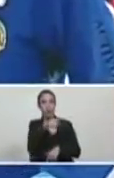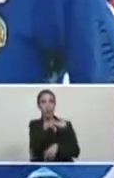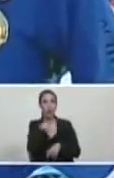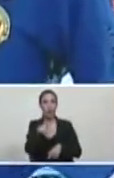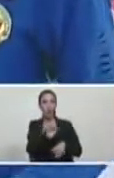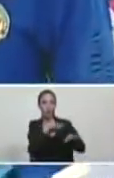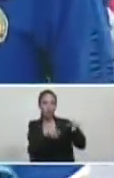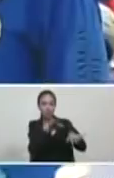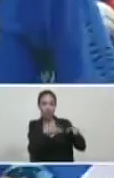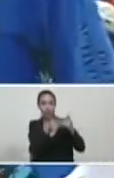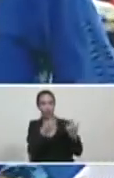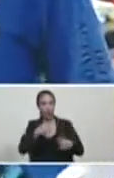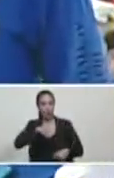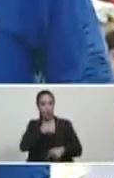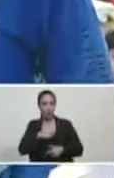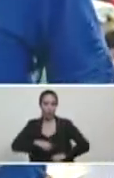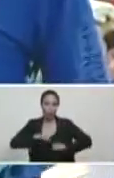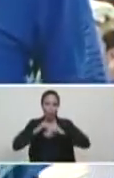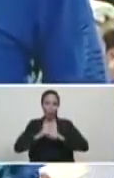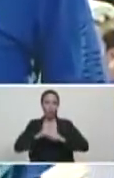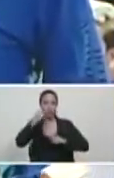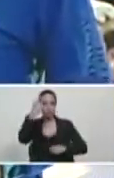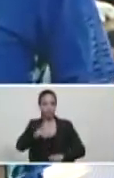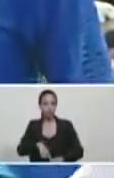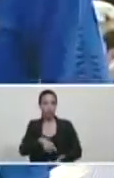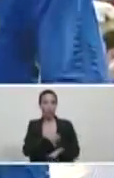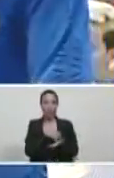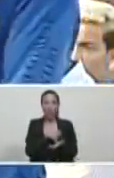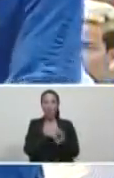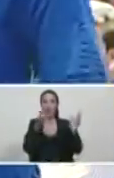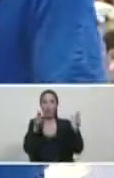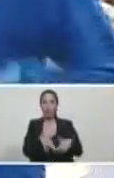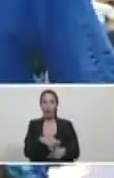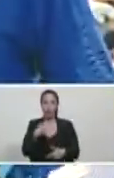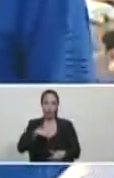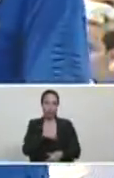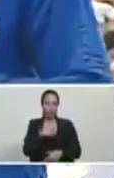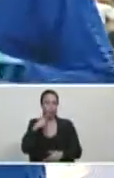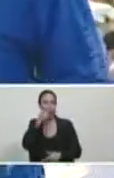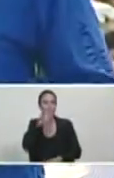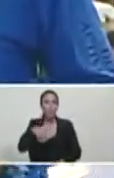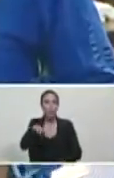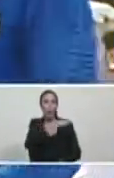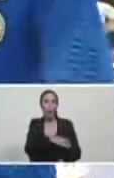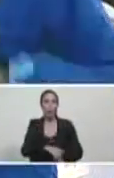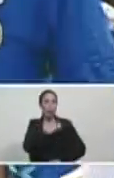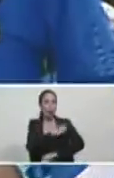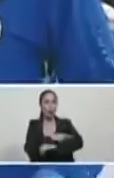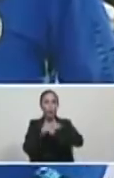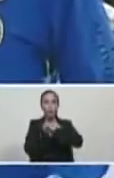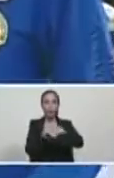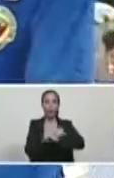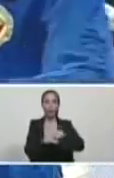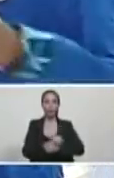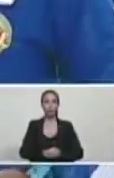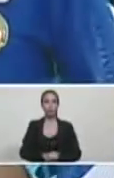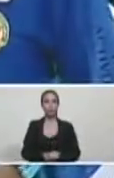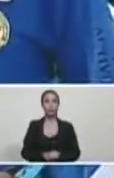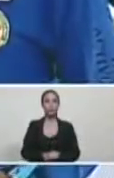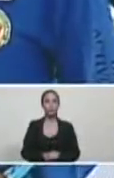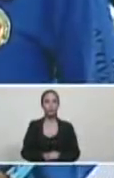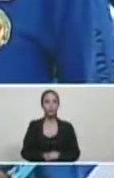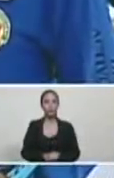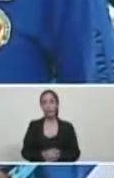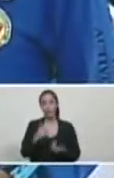títeres. Nosotros no somos títeres de nadie, presidente. Así nosotros es. Somos un pueblo fortalecido y bien formado, porque